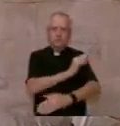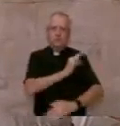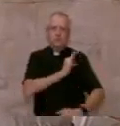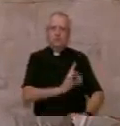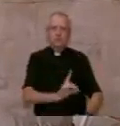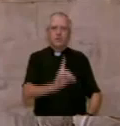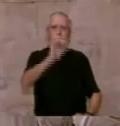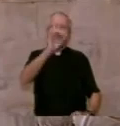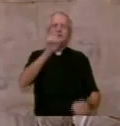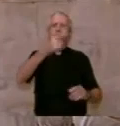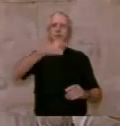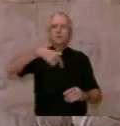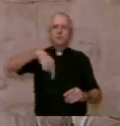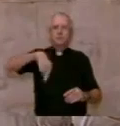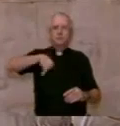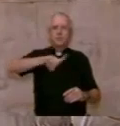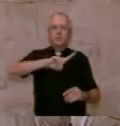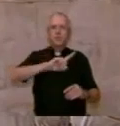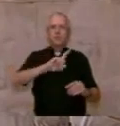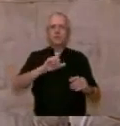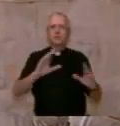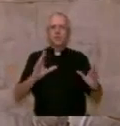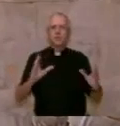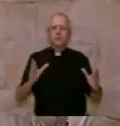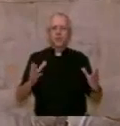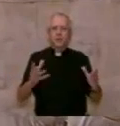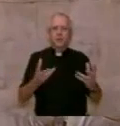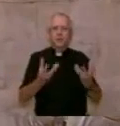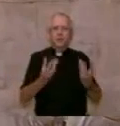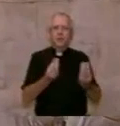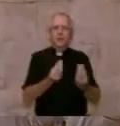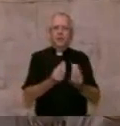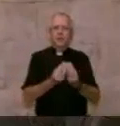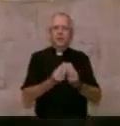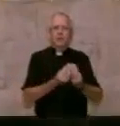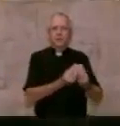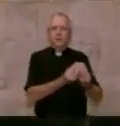Al Señor, vosotros servientes, siervos del Señor.